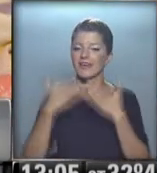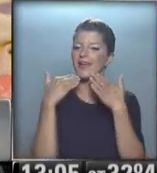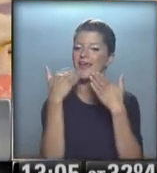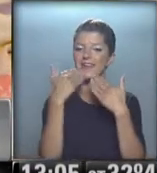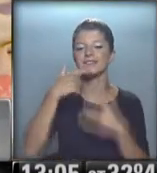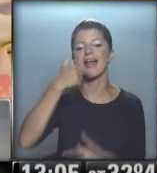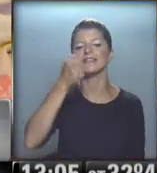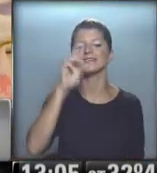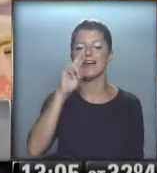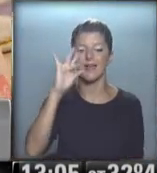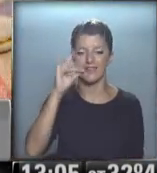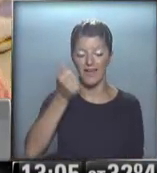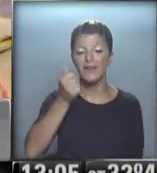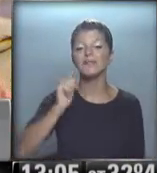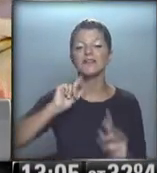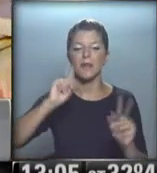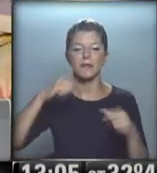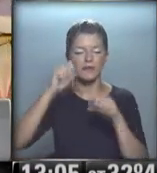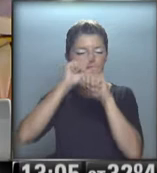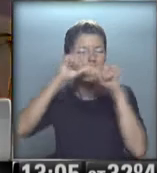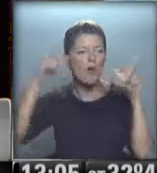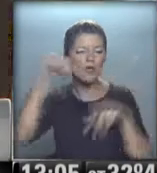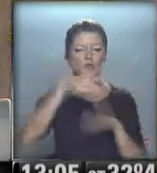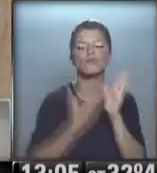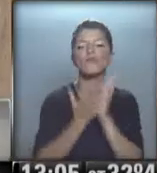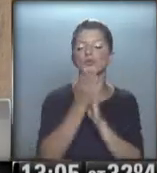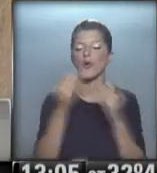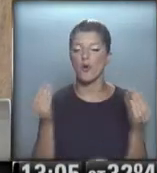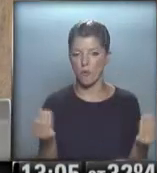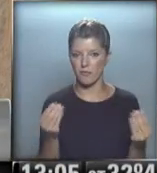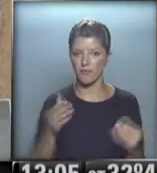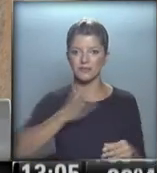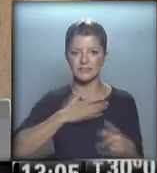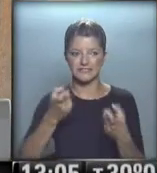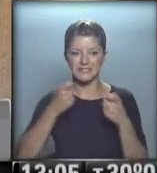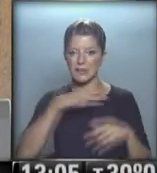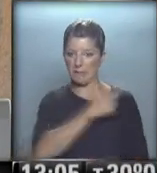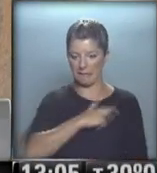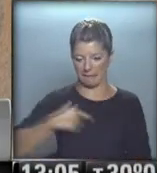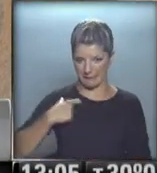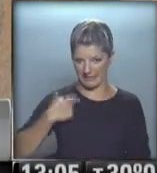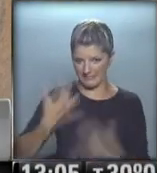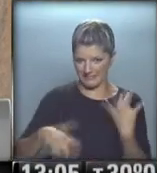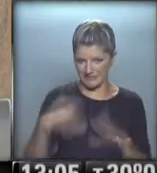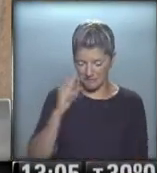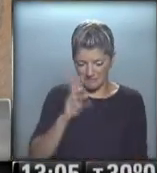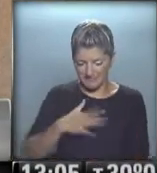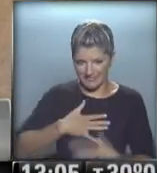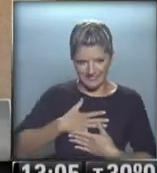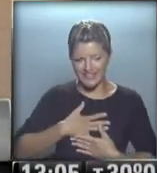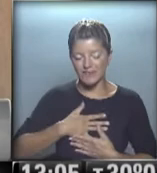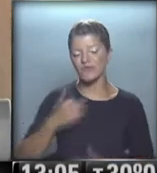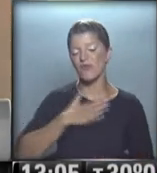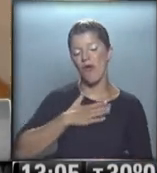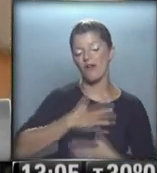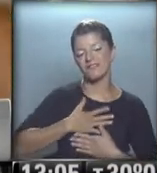maternidad Sardá y de tener sueños para su hija. Un babero necesito, ¿no? Otra cosa no. Muy contento,